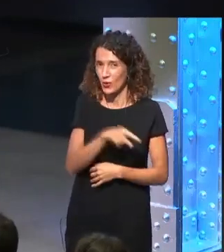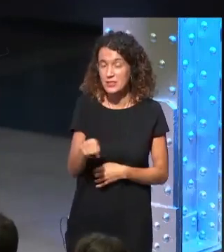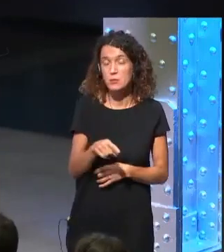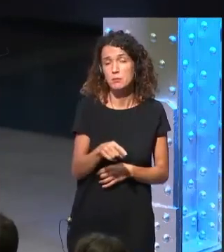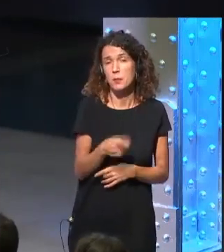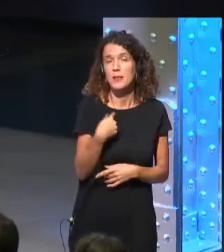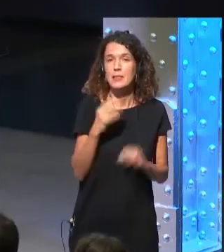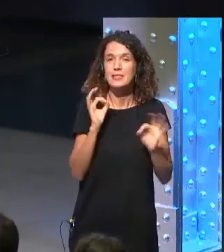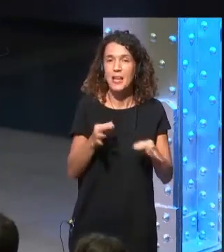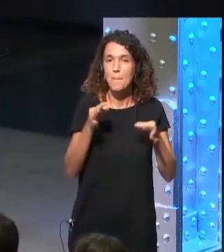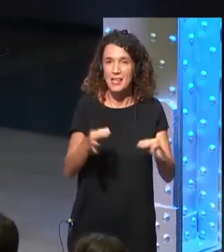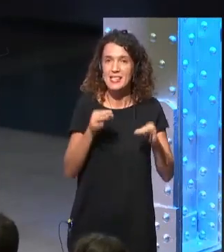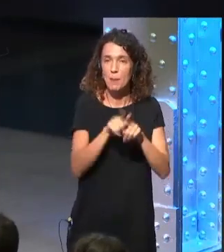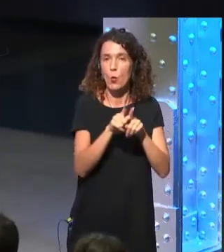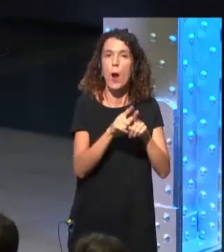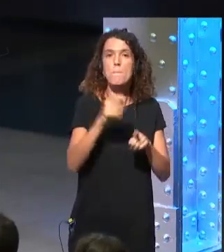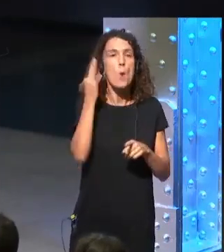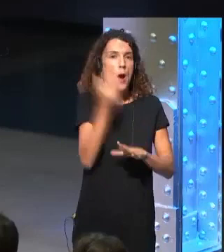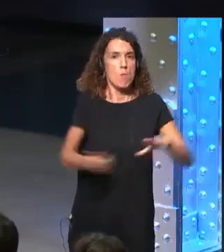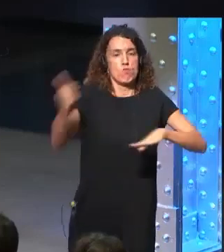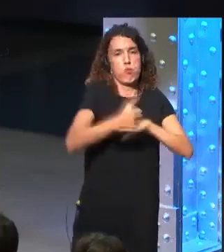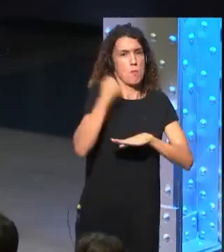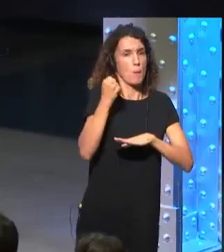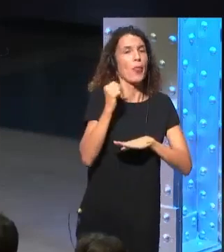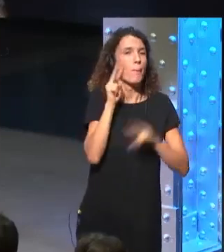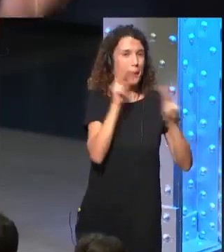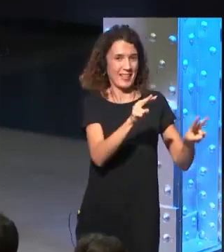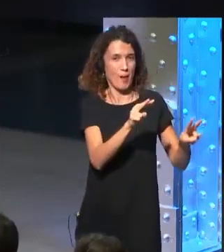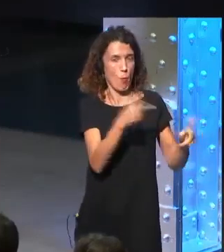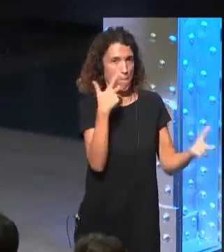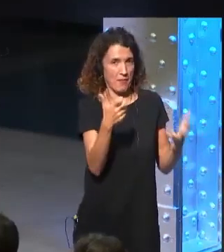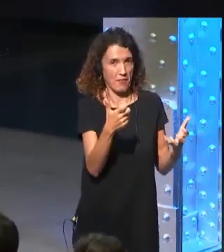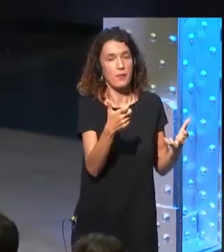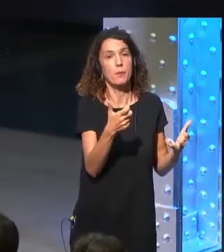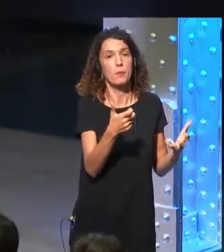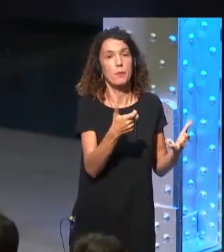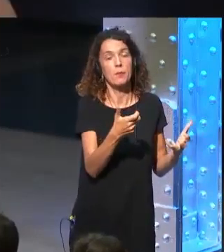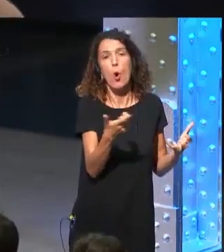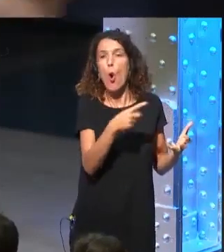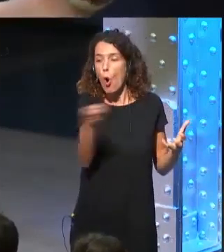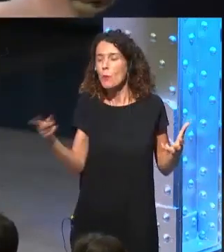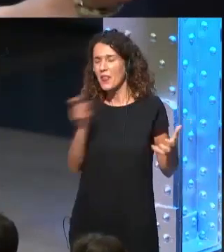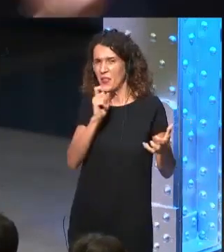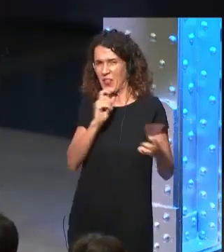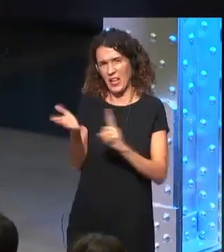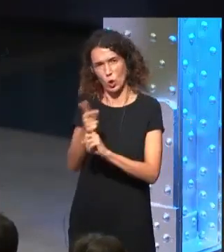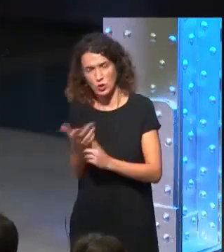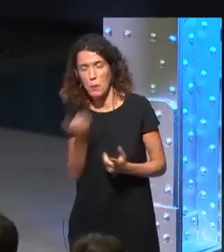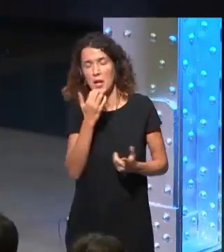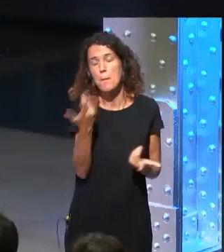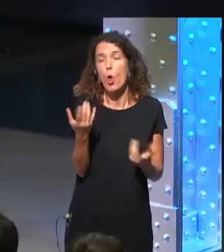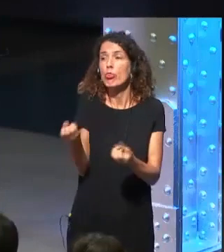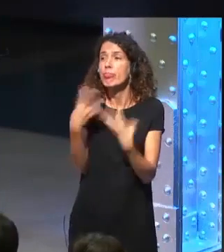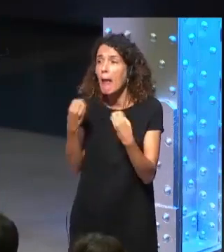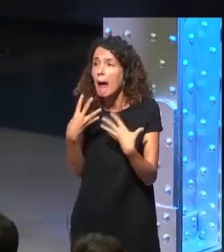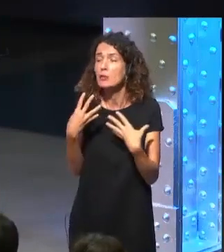siempre tendemos a ir hacia la cúspide de la pirámide, por decirlo de alguna manera, porque lo contrario es bastante más complicado. Es muy complicado